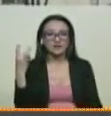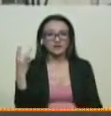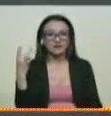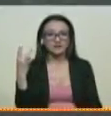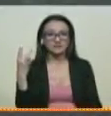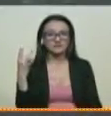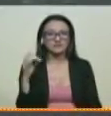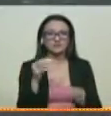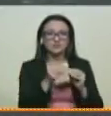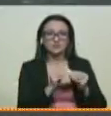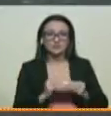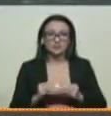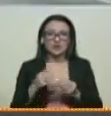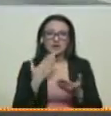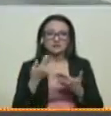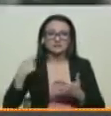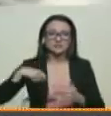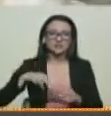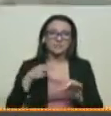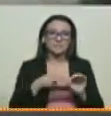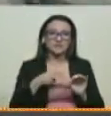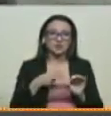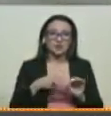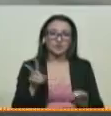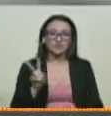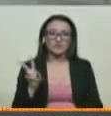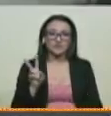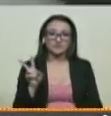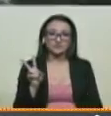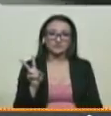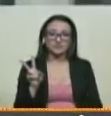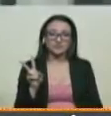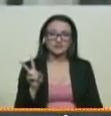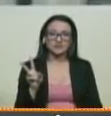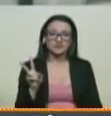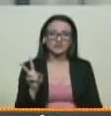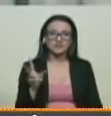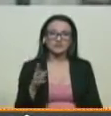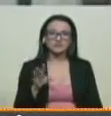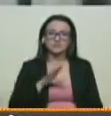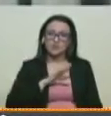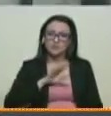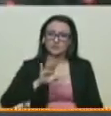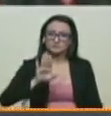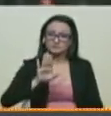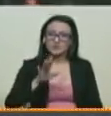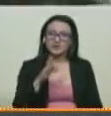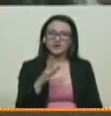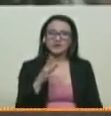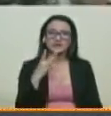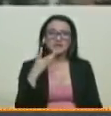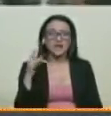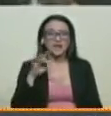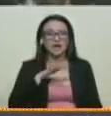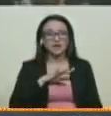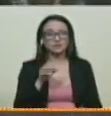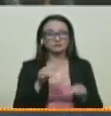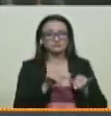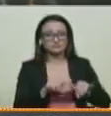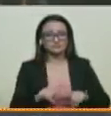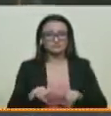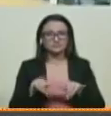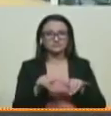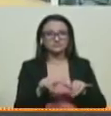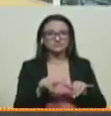en recuperación gracias a la inversión de Petróleos de Venezuela, que es patrimonio italiano, es de propiedad venezolana, pero es una obra arquitectónica